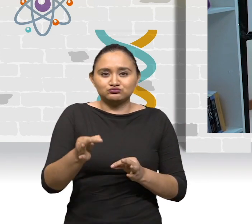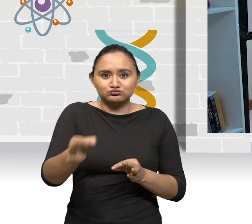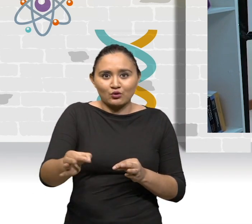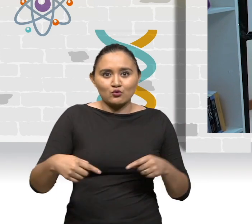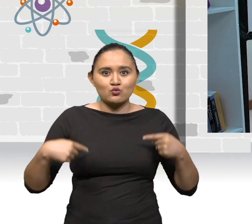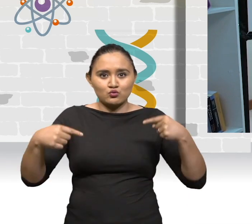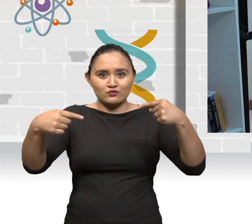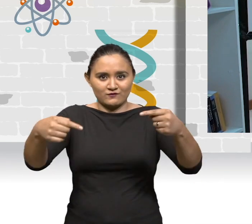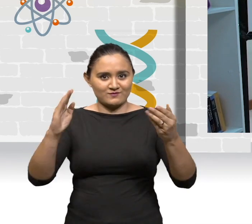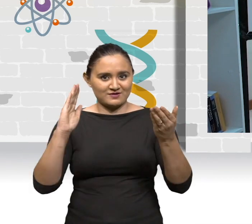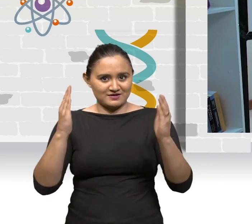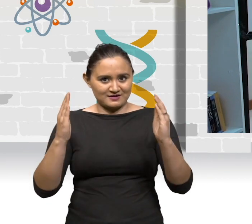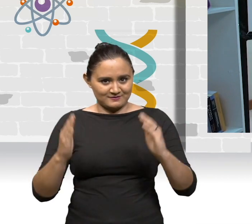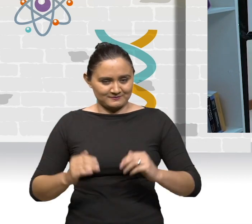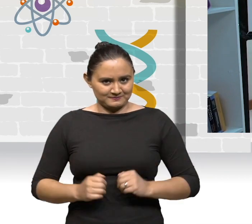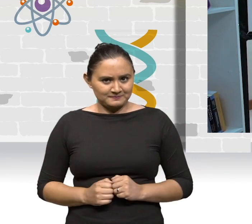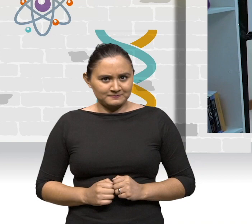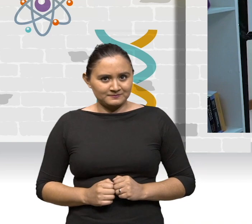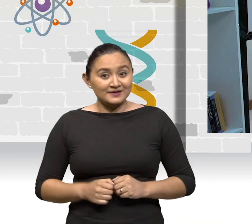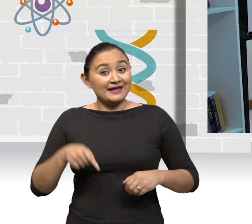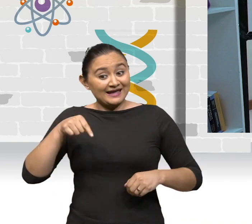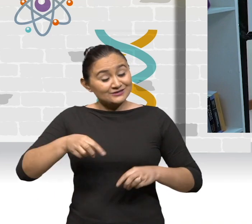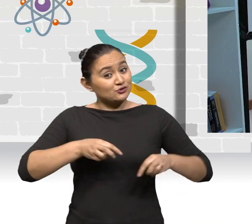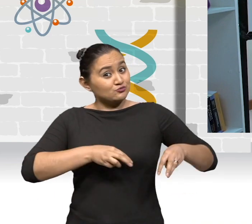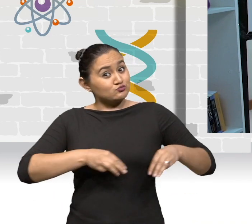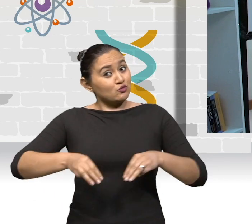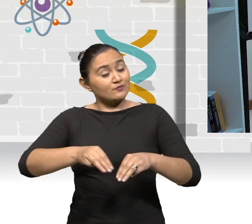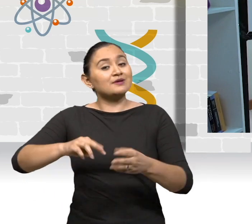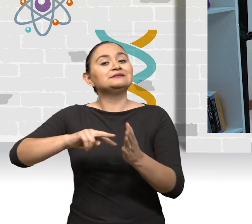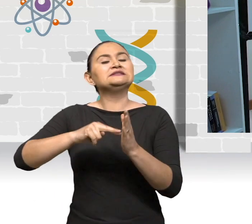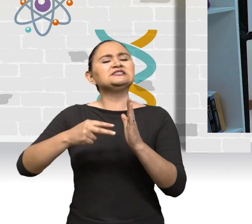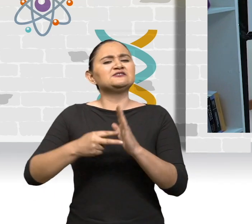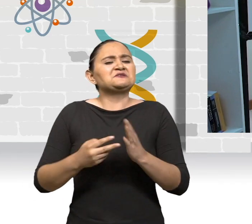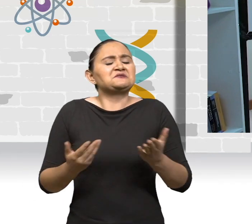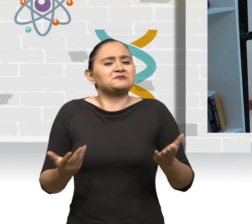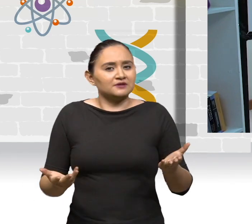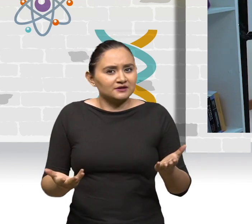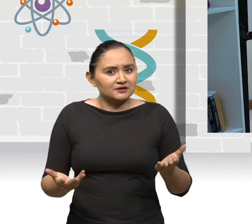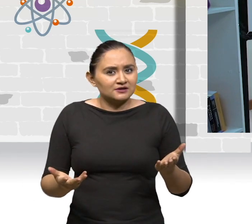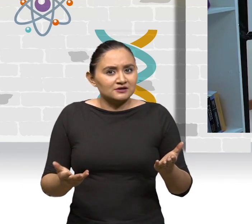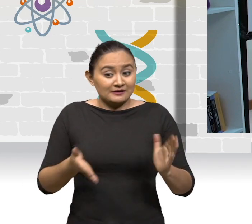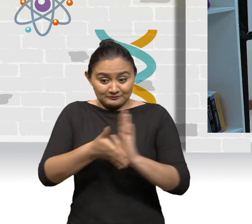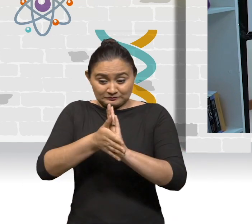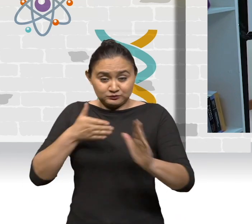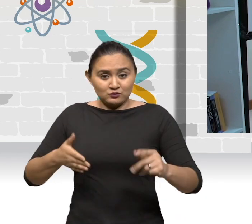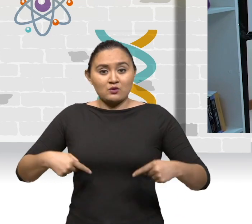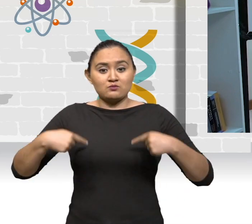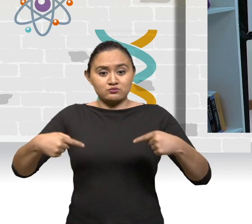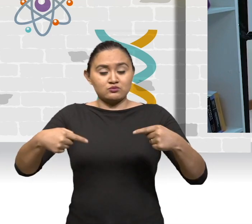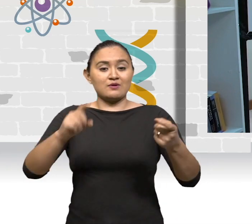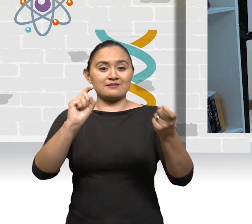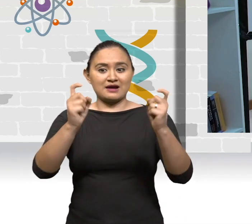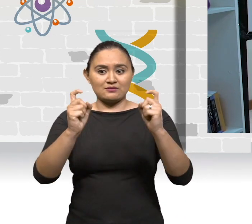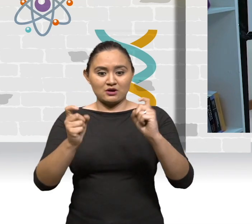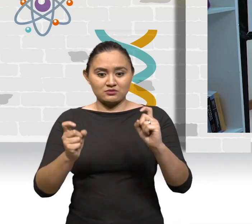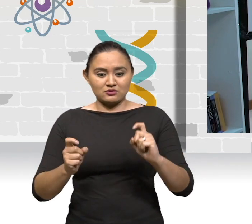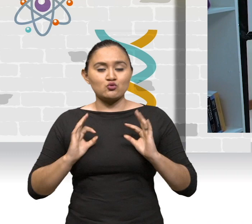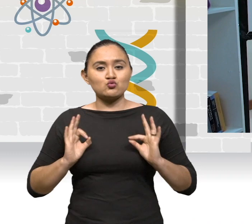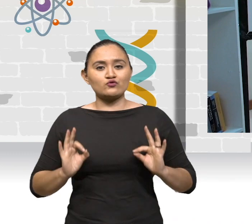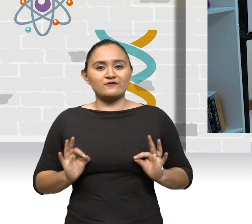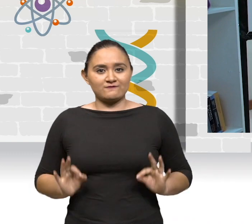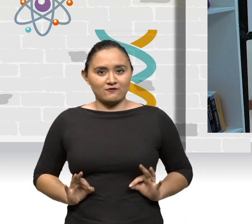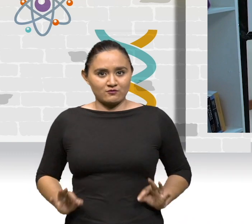Cuando hablamos de este tipo de movimiento, como su nombre lo indica, nos referimos a que va variando su velocidad pero en forma